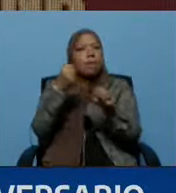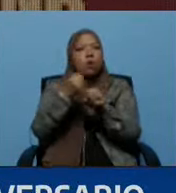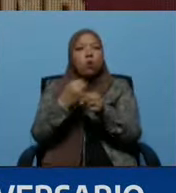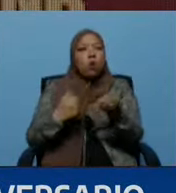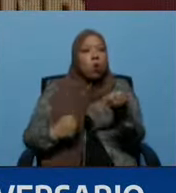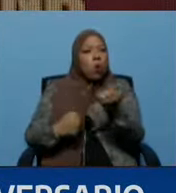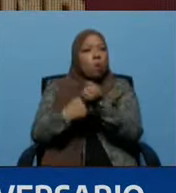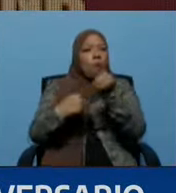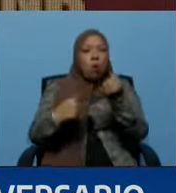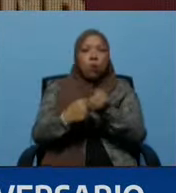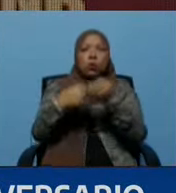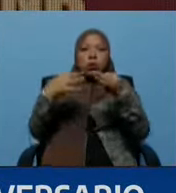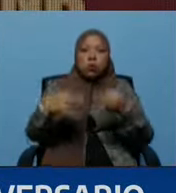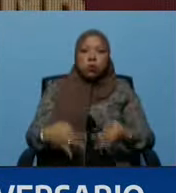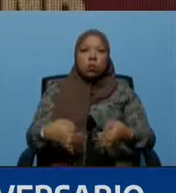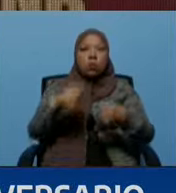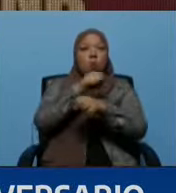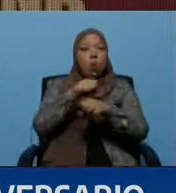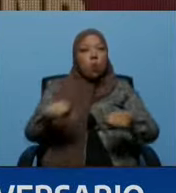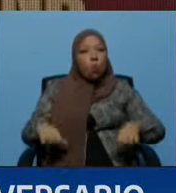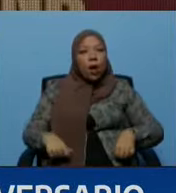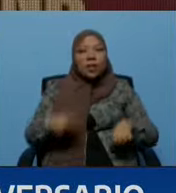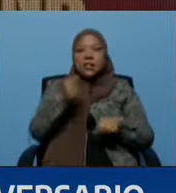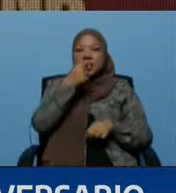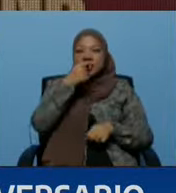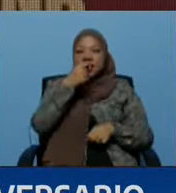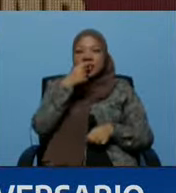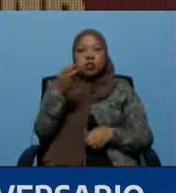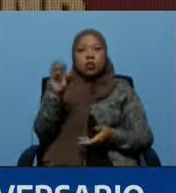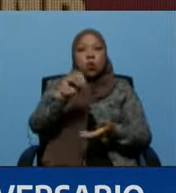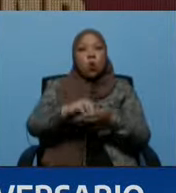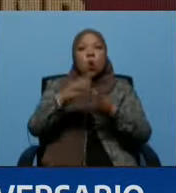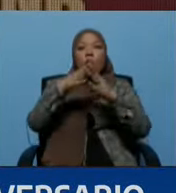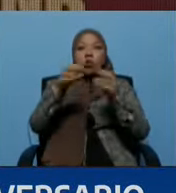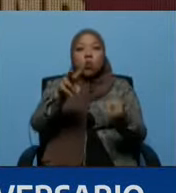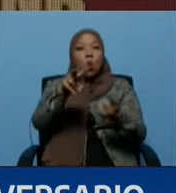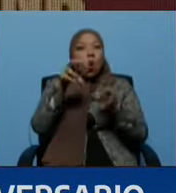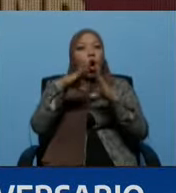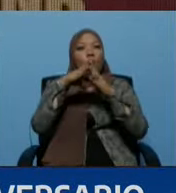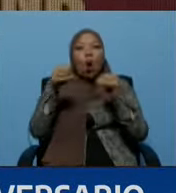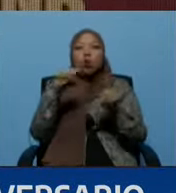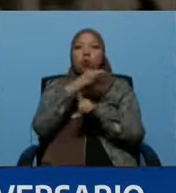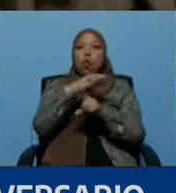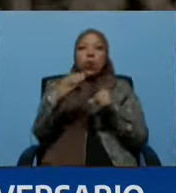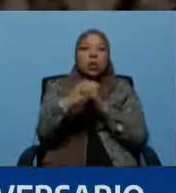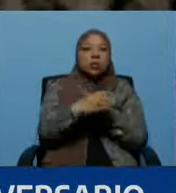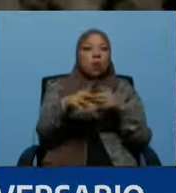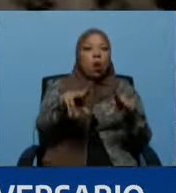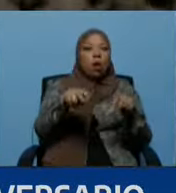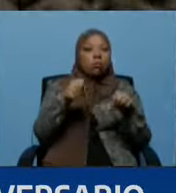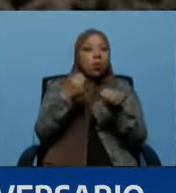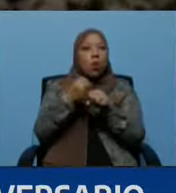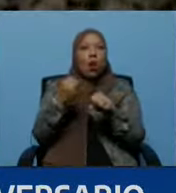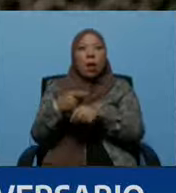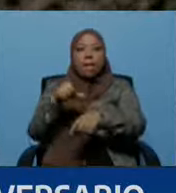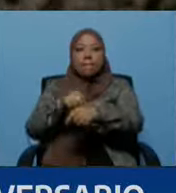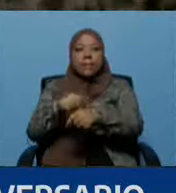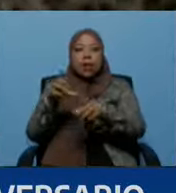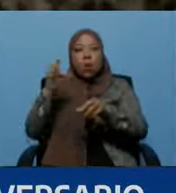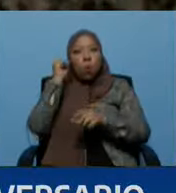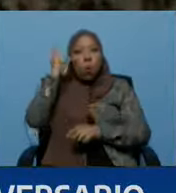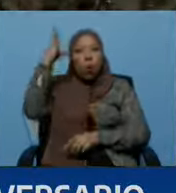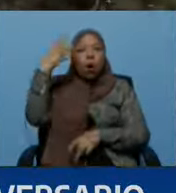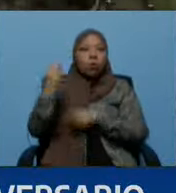para consolidar el componente Guardia Nacional Bolivariana en todos los sentidos, en todos los sentidos, de su